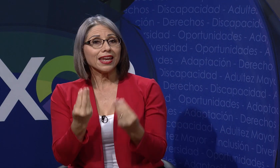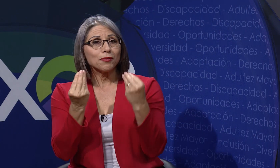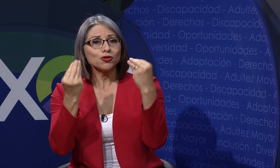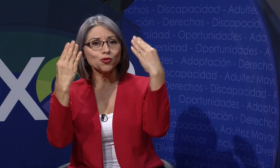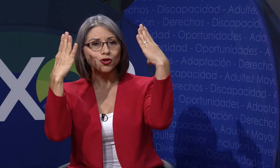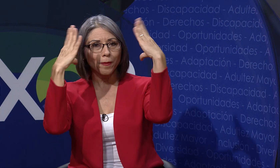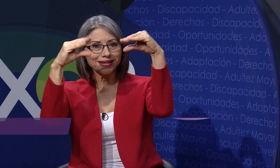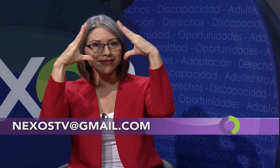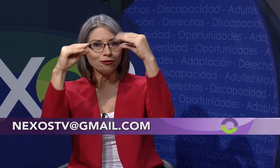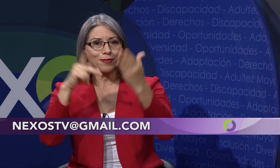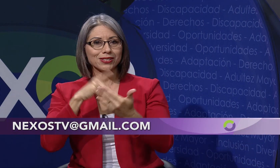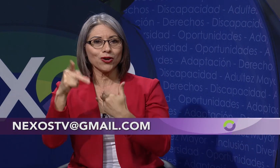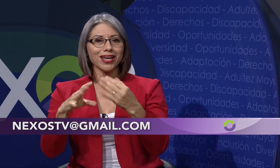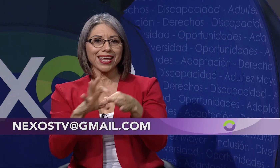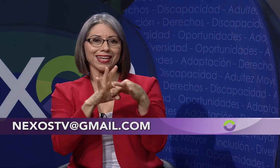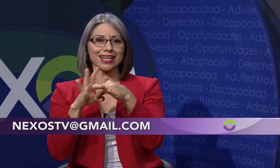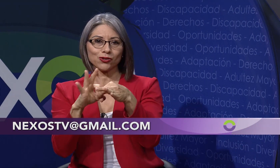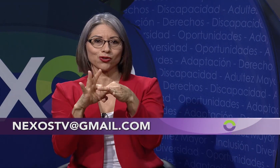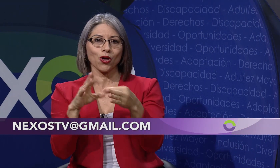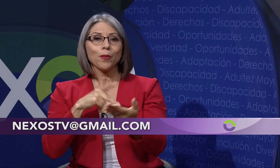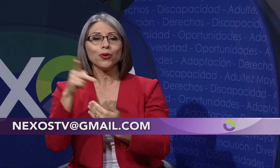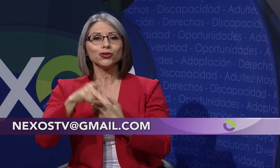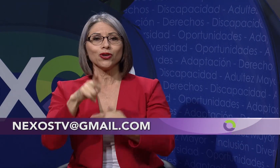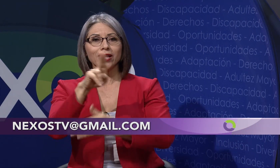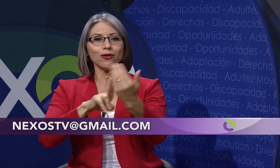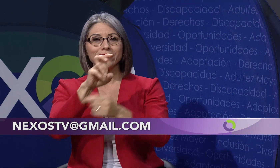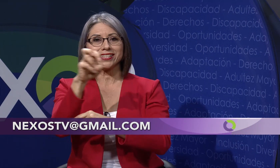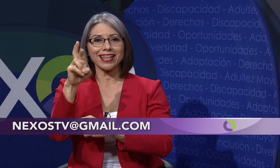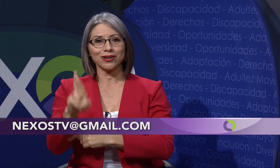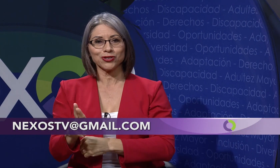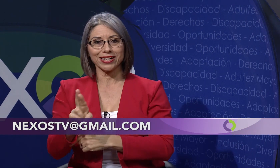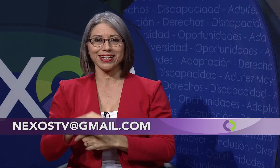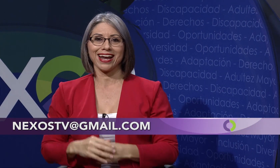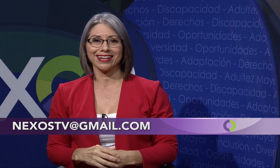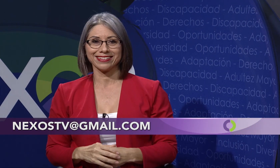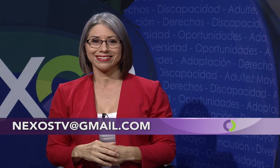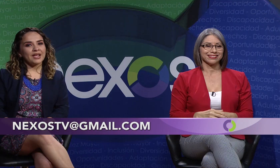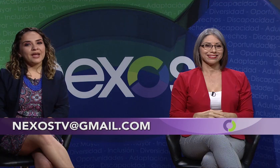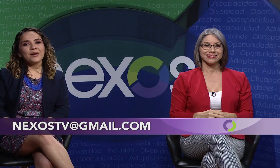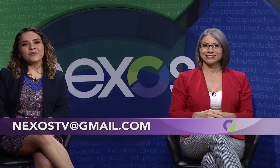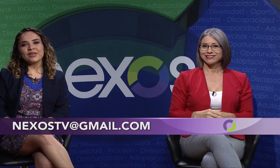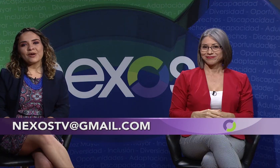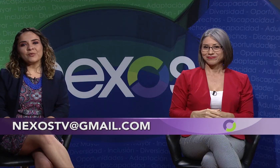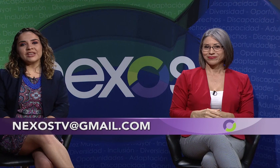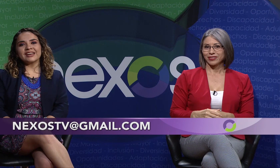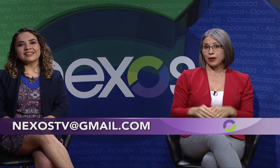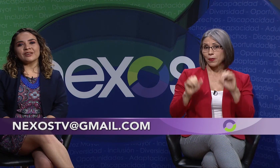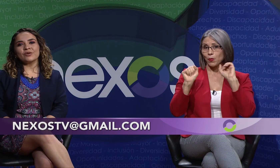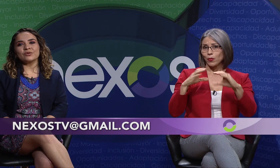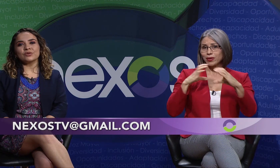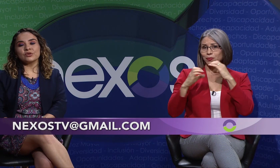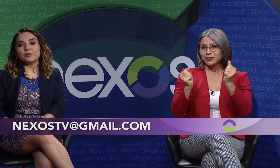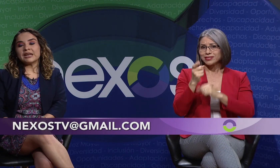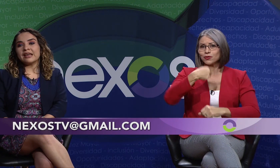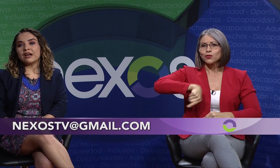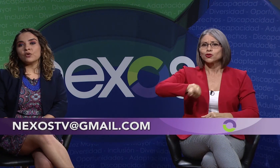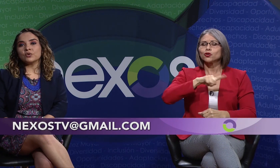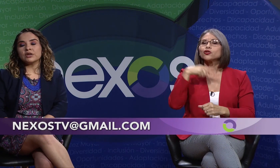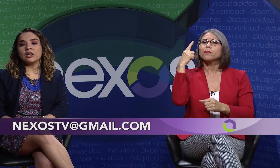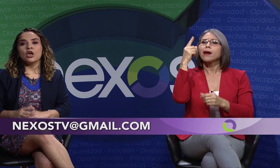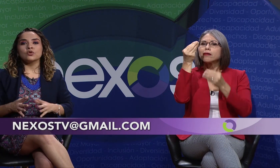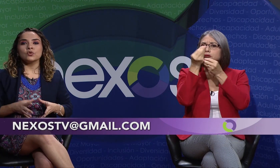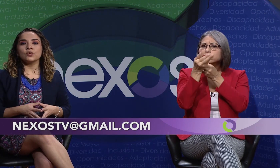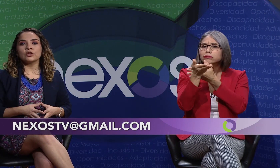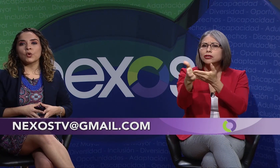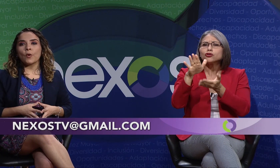Tenemos mucho más información en Nexos, producción de la Universidad de Costa Rica. Puede comunicarse con nosotros para dar a